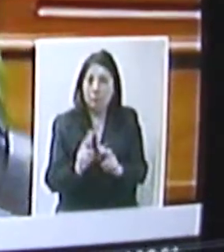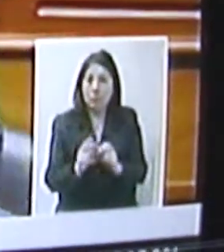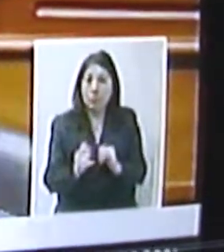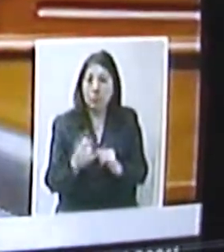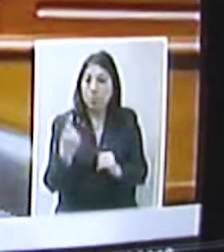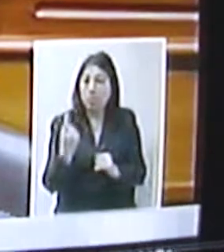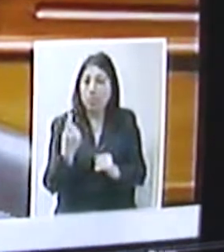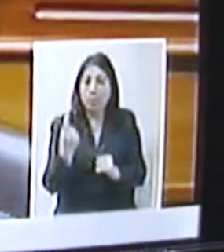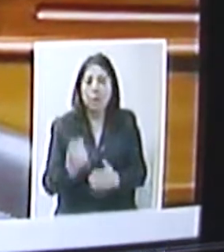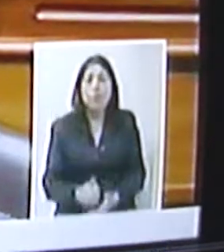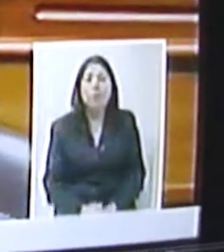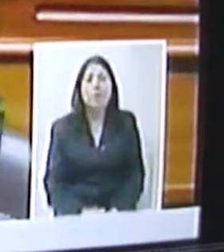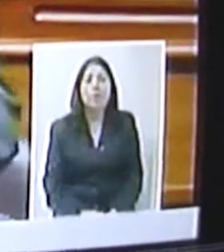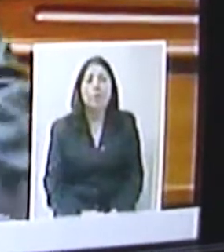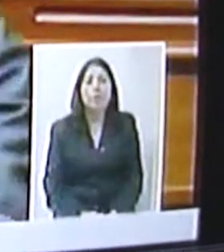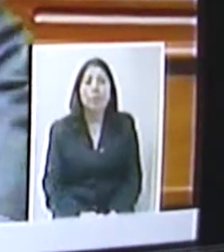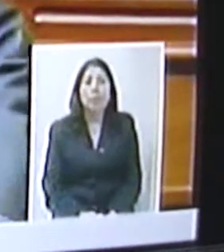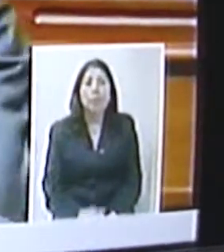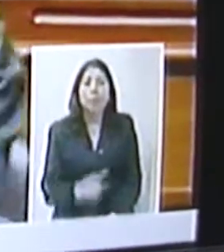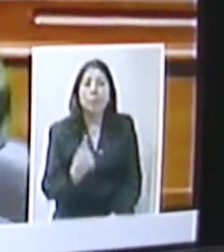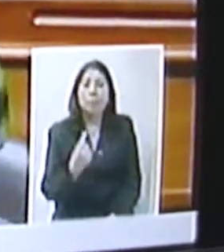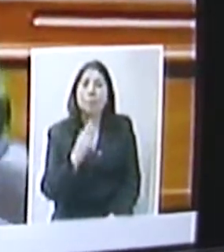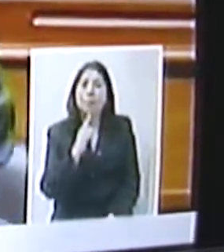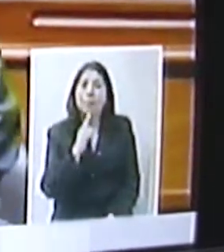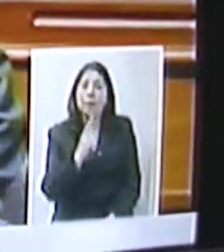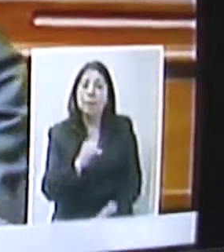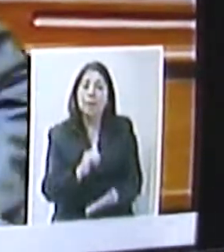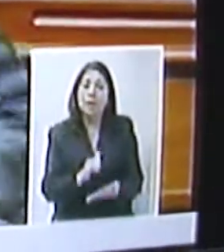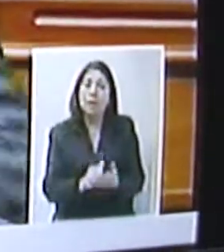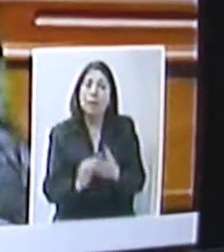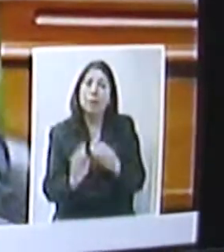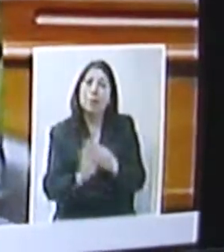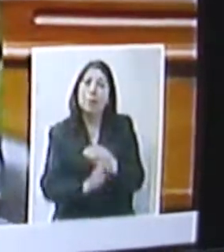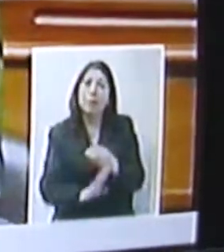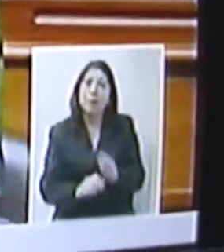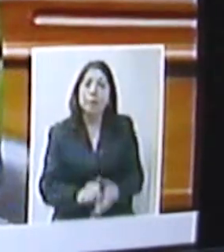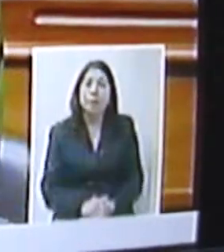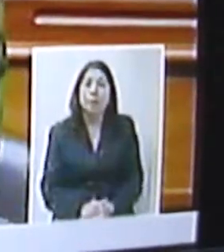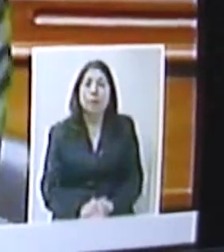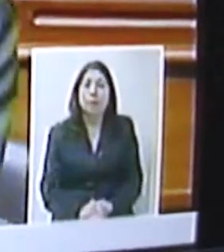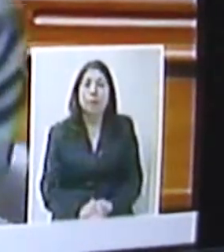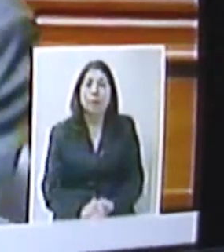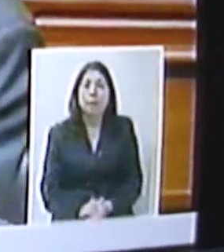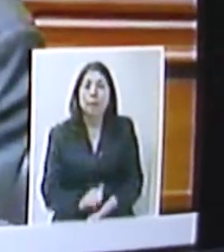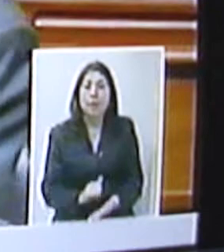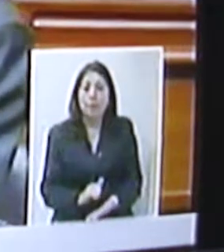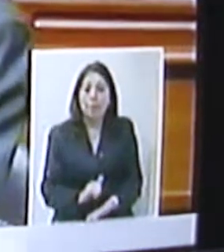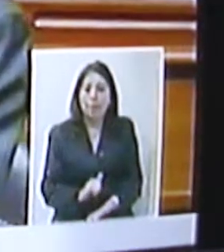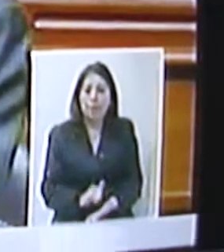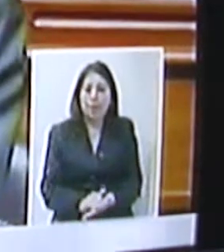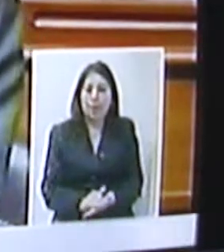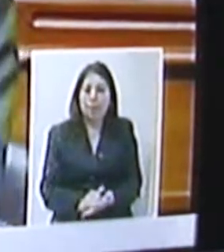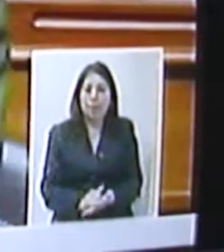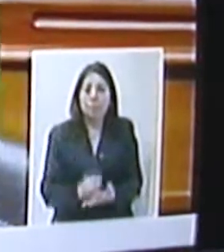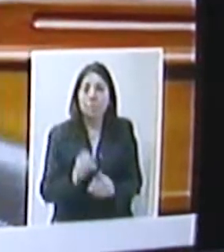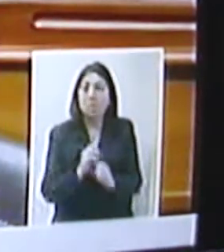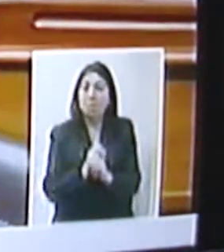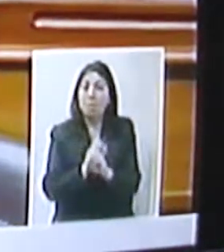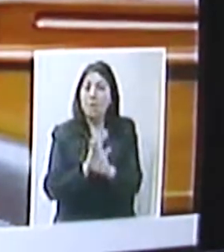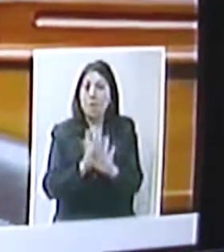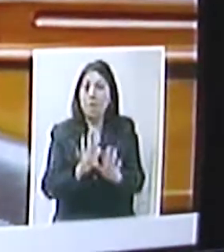sur, lo primero. Y lo primero es garantizar de que efectivamente se